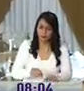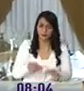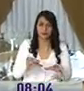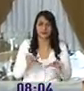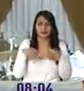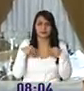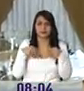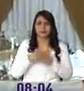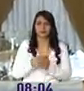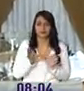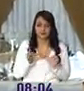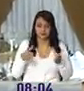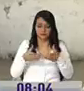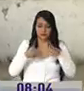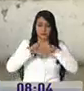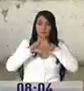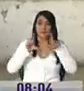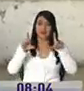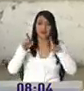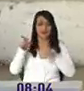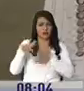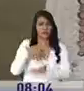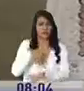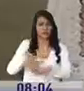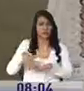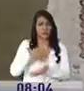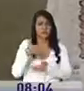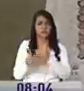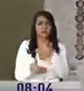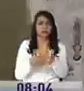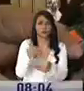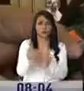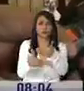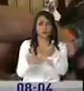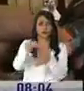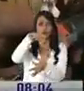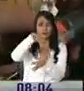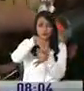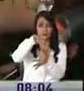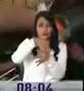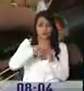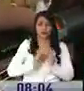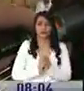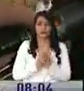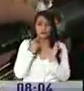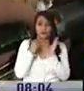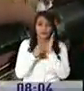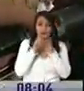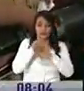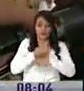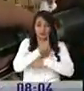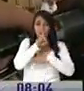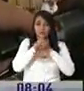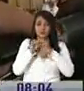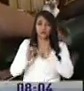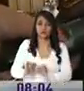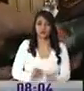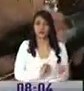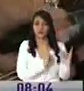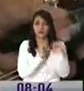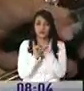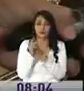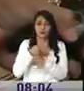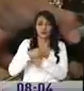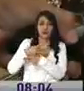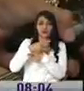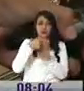empresarial ecuatoriano llegaron con cuestionamientos al proceso electoral por ejemplo que el director de informática del cne es el